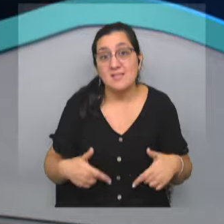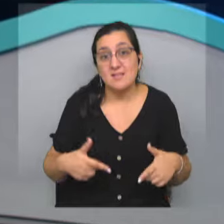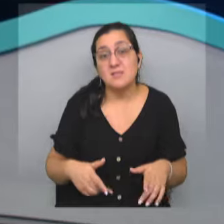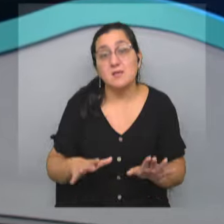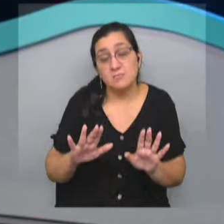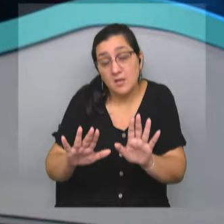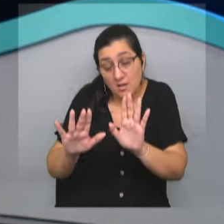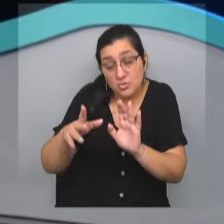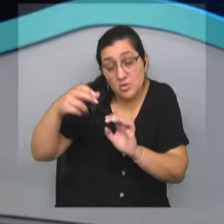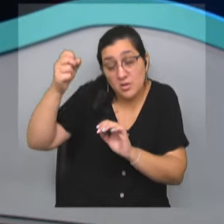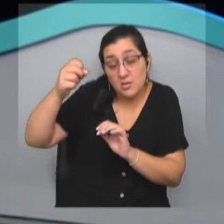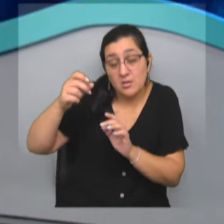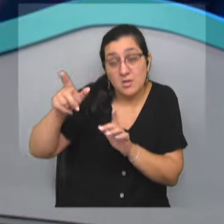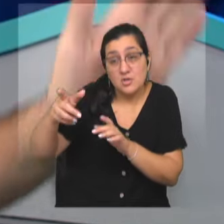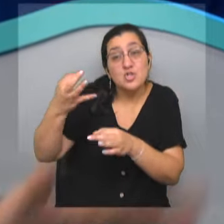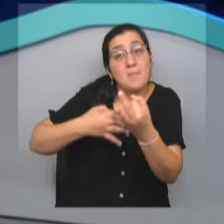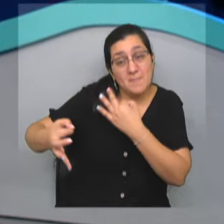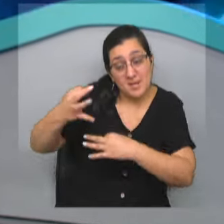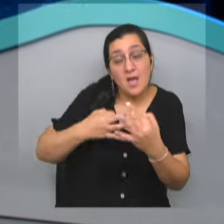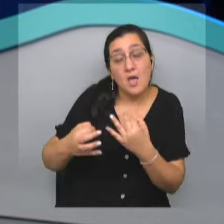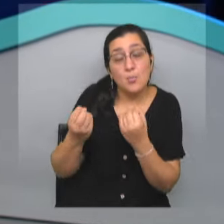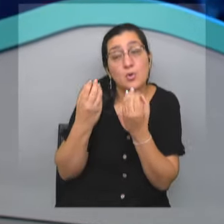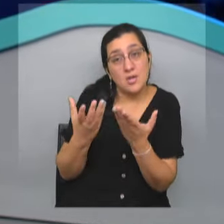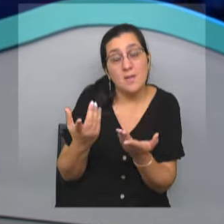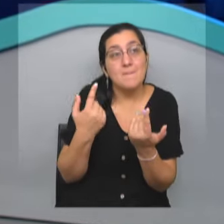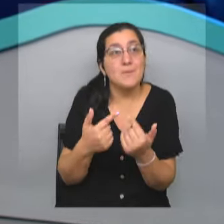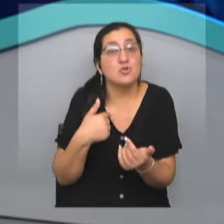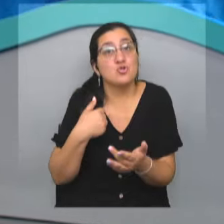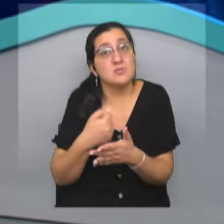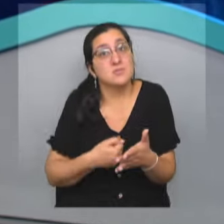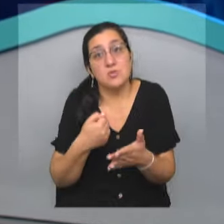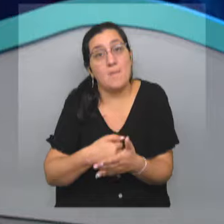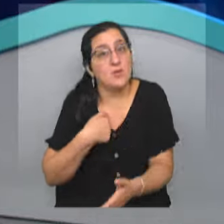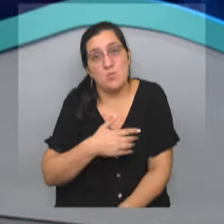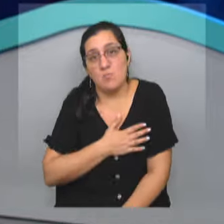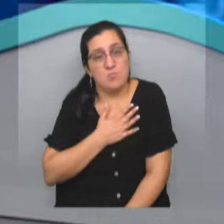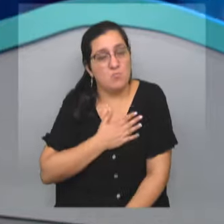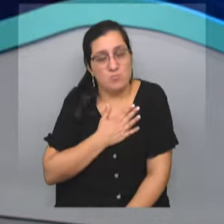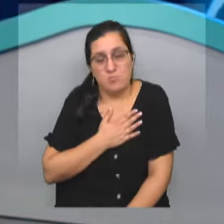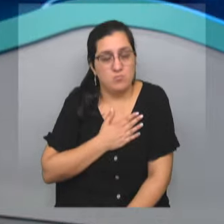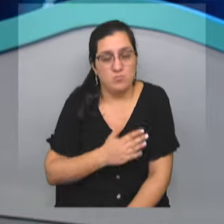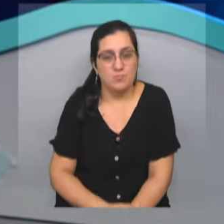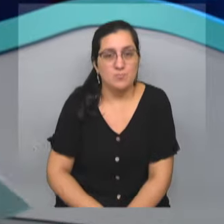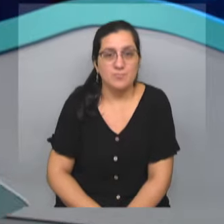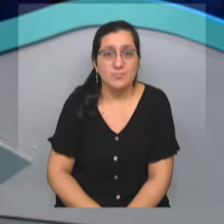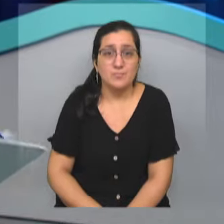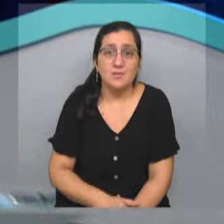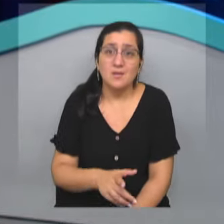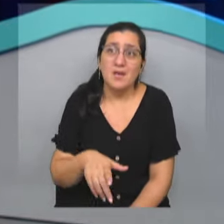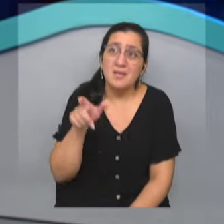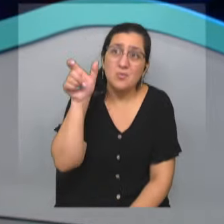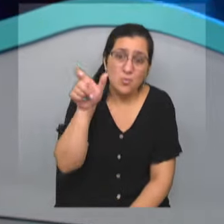sus razones, no lo dudo porque me lo han explicado 20.000 veces, pero yo insisto en que no me gusta ver los autos estacionados, y menos una vía de paseo para mirar